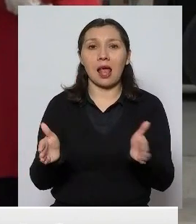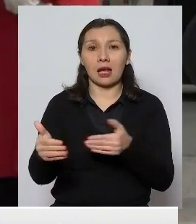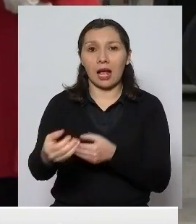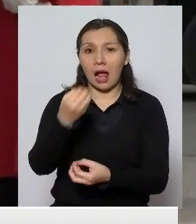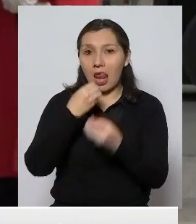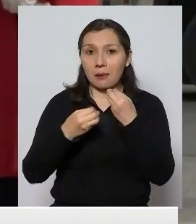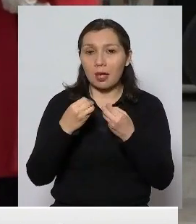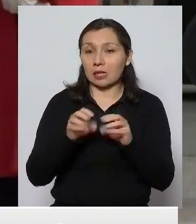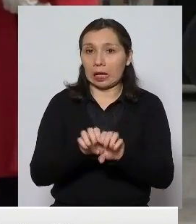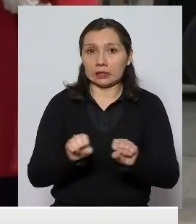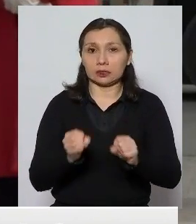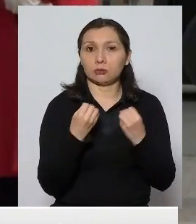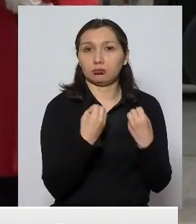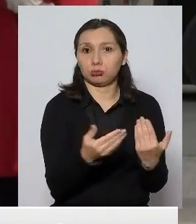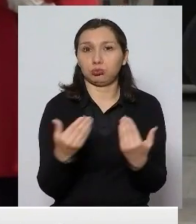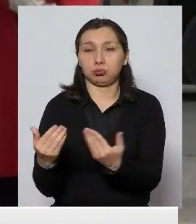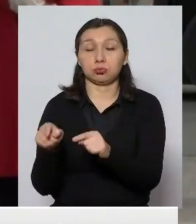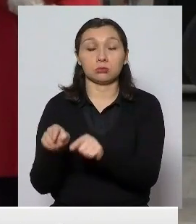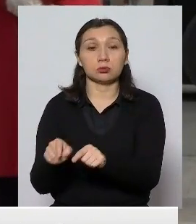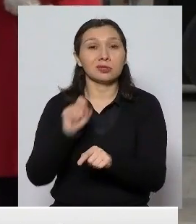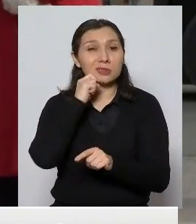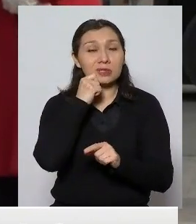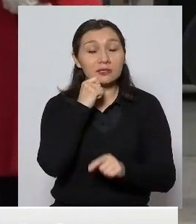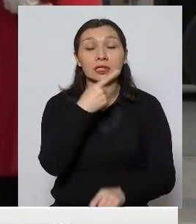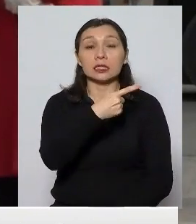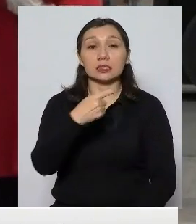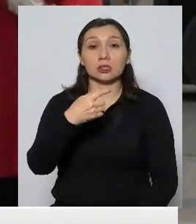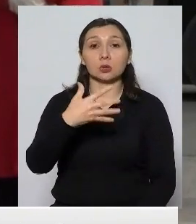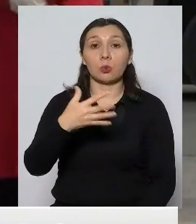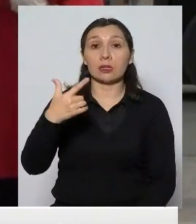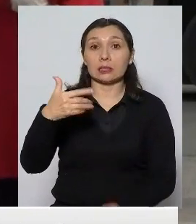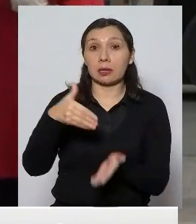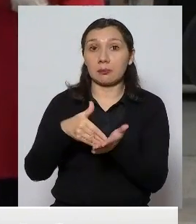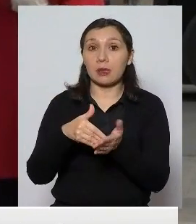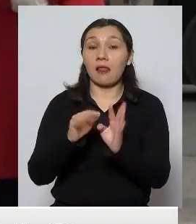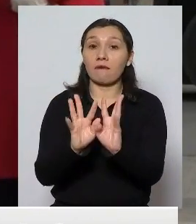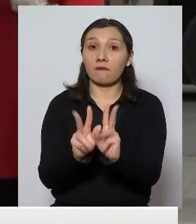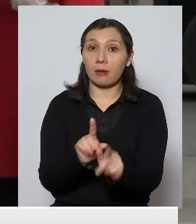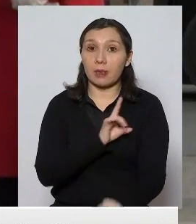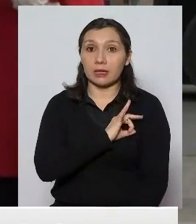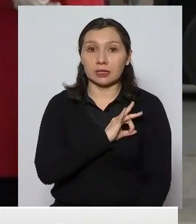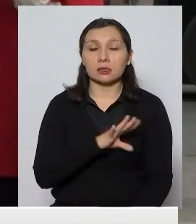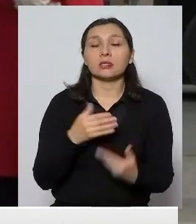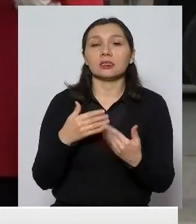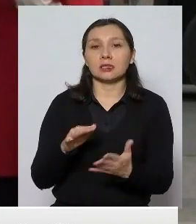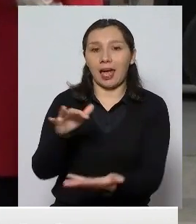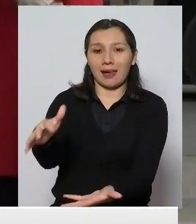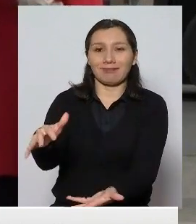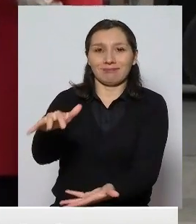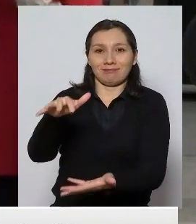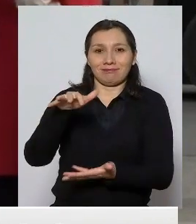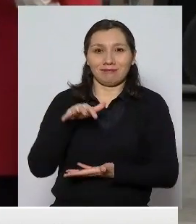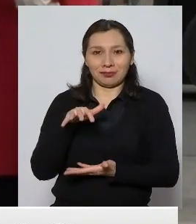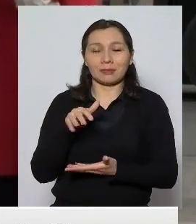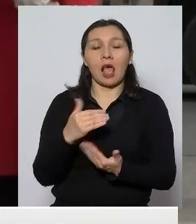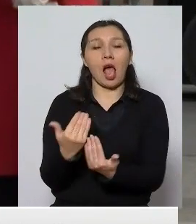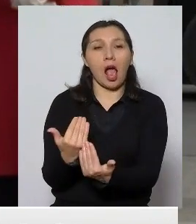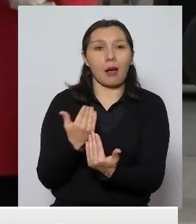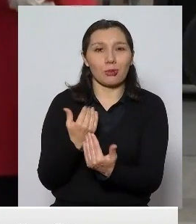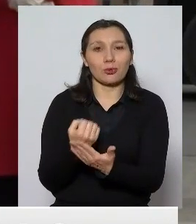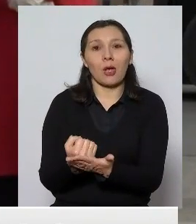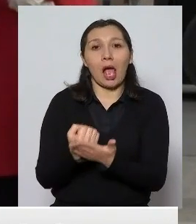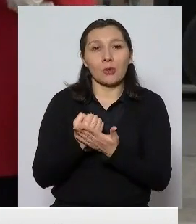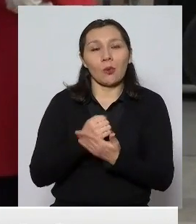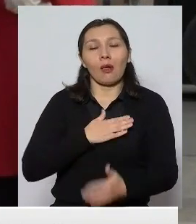de alimentos. Significa que 157.000 familias chilenas ya han recibido este apoyo, esta ayuda,